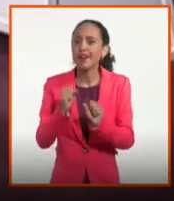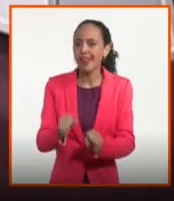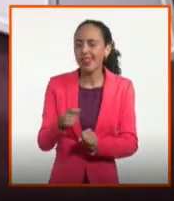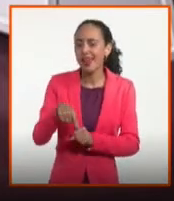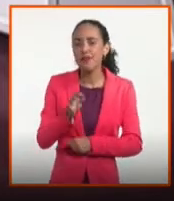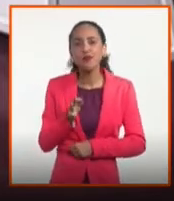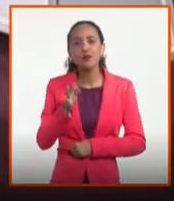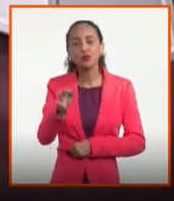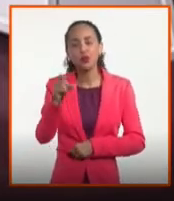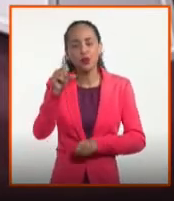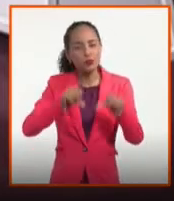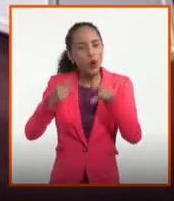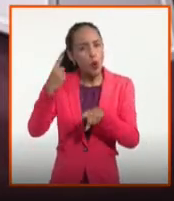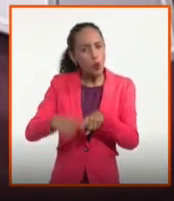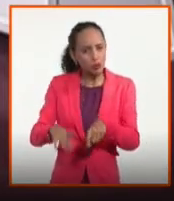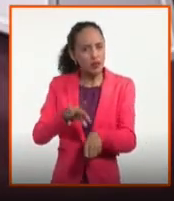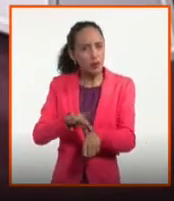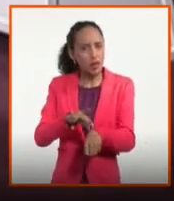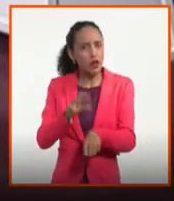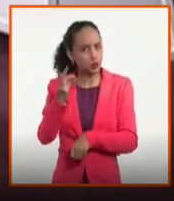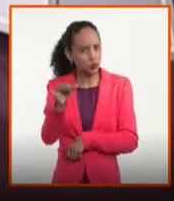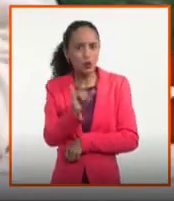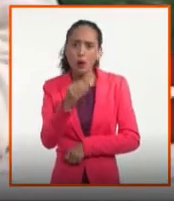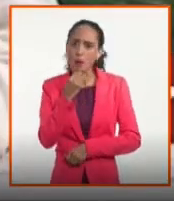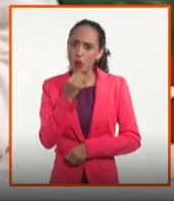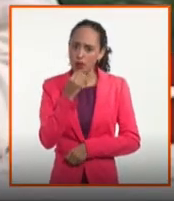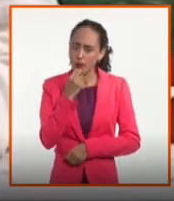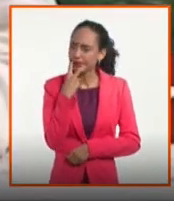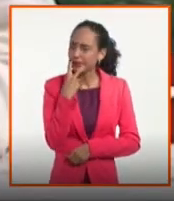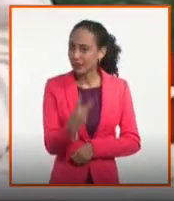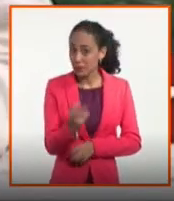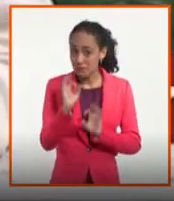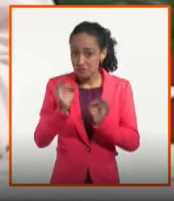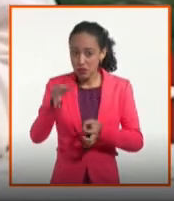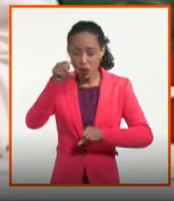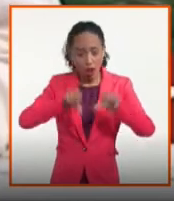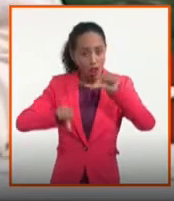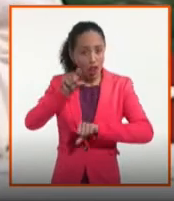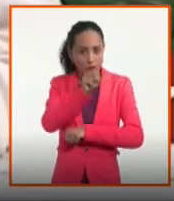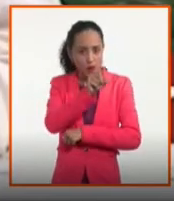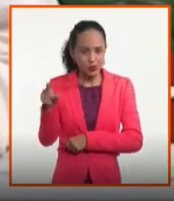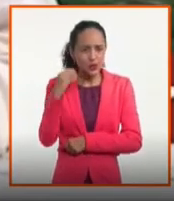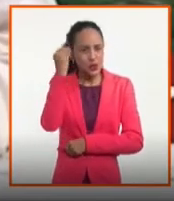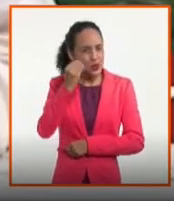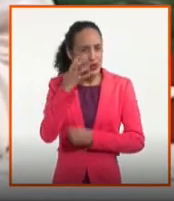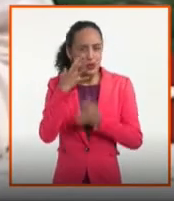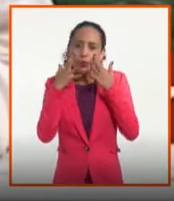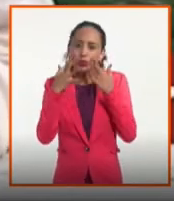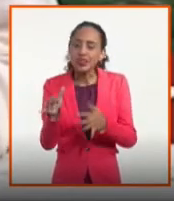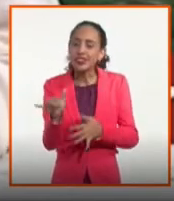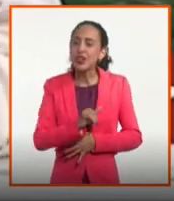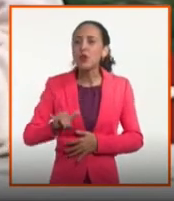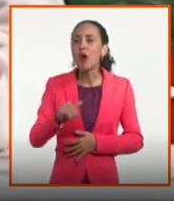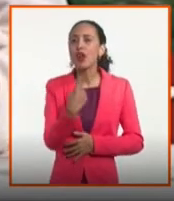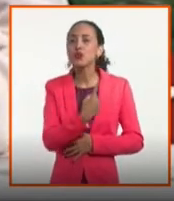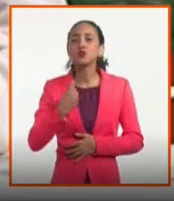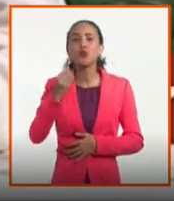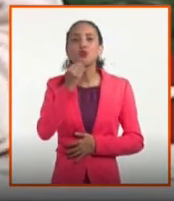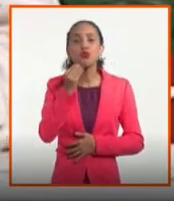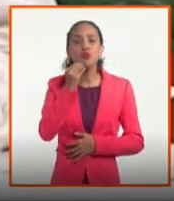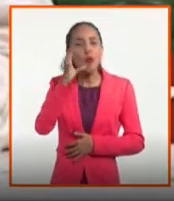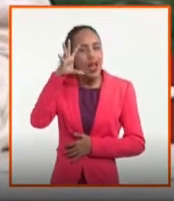epidemia para otras enfermedades también que tenemos que seguir enfrentando yo creo que también eso es importante y nos dejó la fortaleza de darnos cuenta que